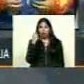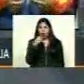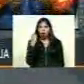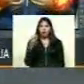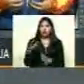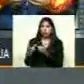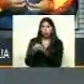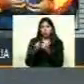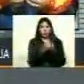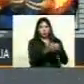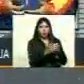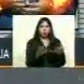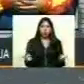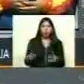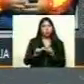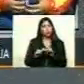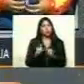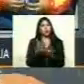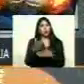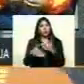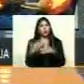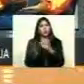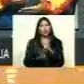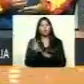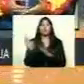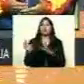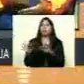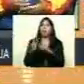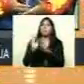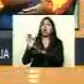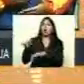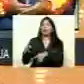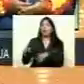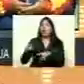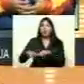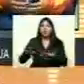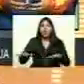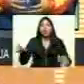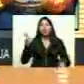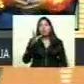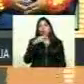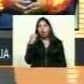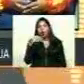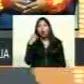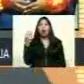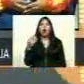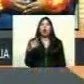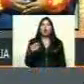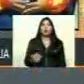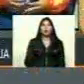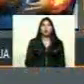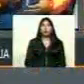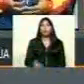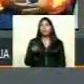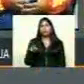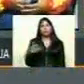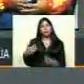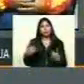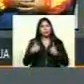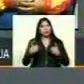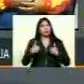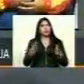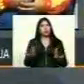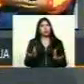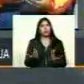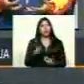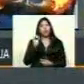estructuras, a seguir trabajando en pro de nuestra familia, de nuestros niños, niñas, adolescentes, como población vulnerable, incorporando también